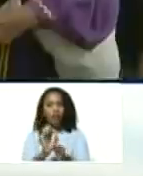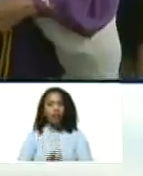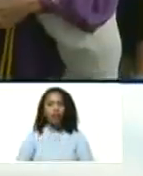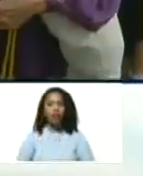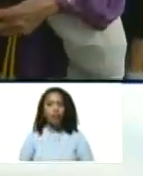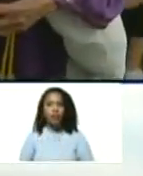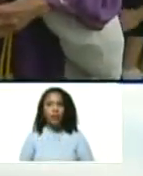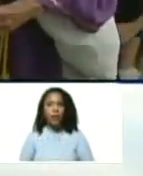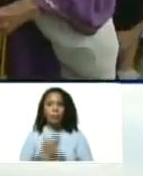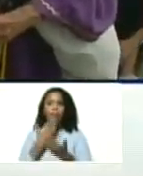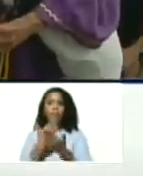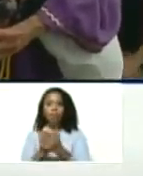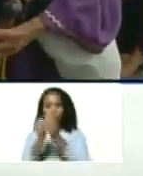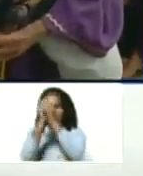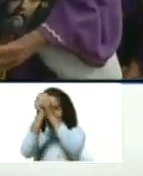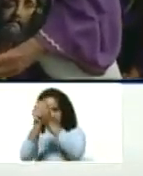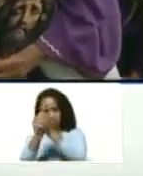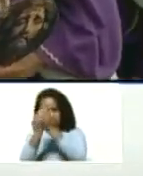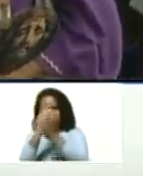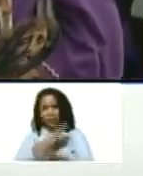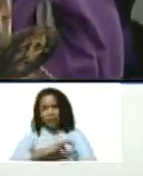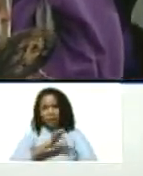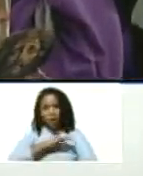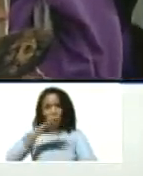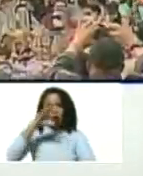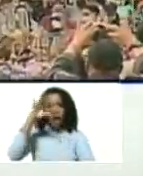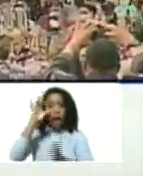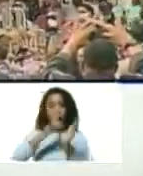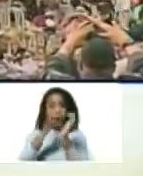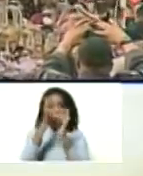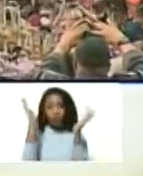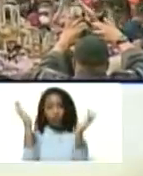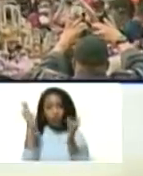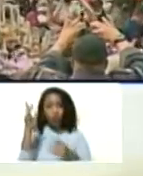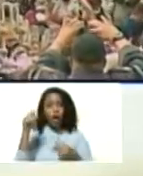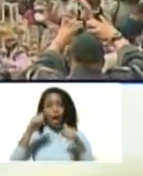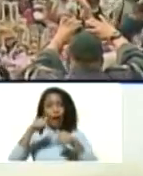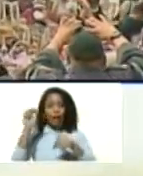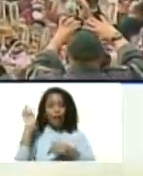pidiendo a nuestro señor jesucristo por venezuela